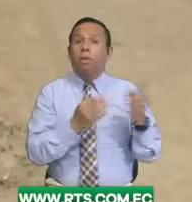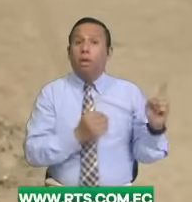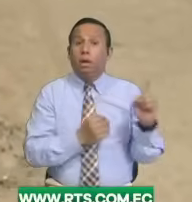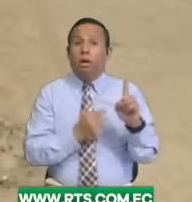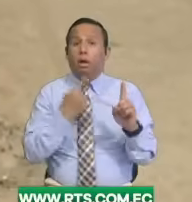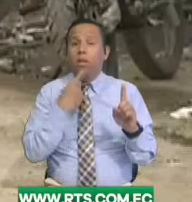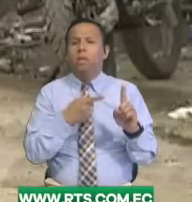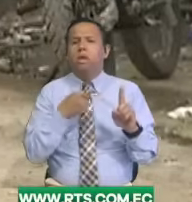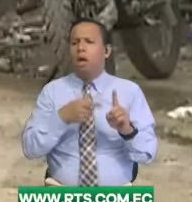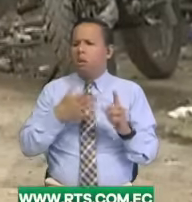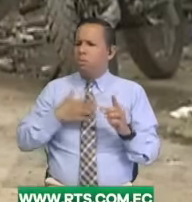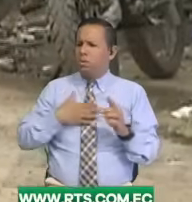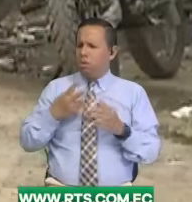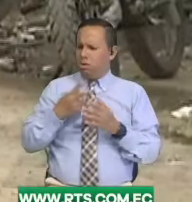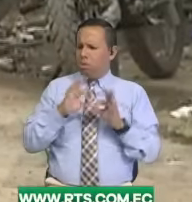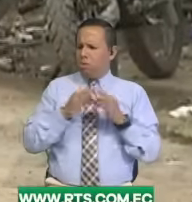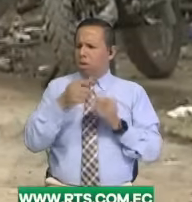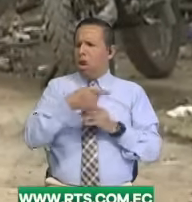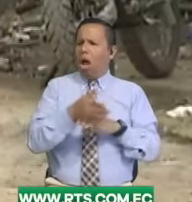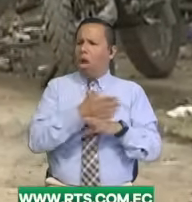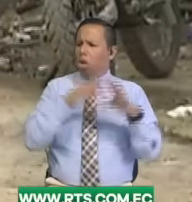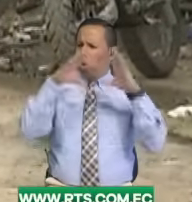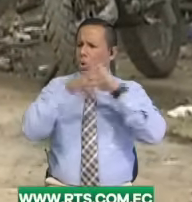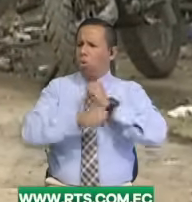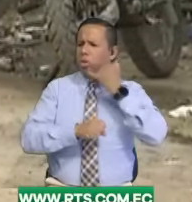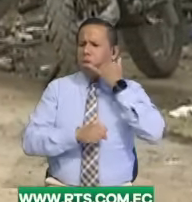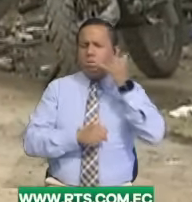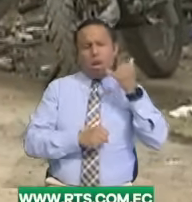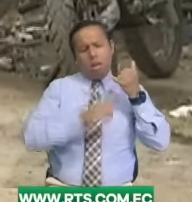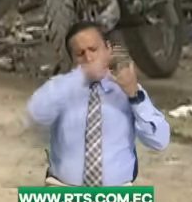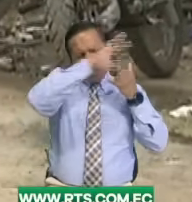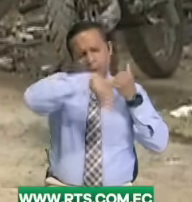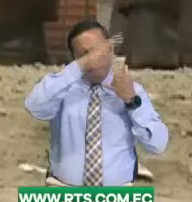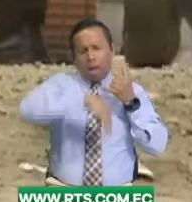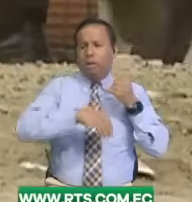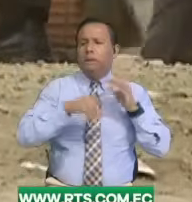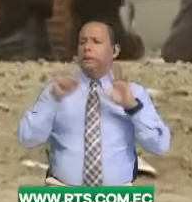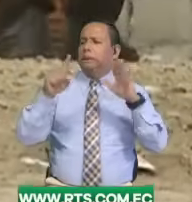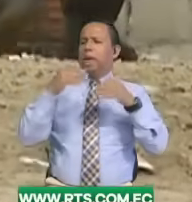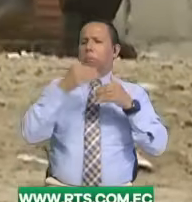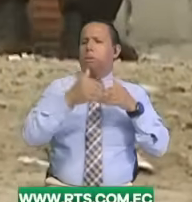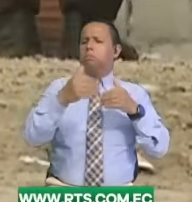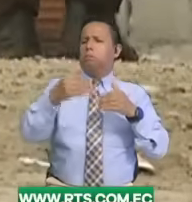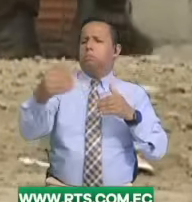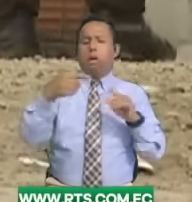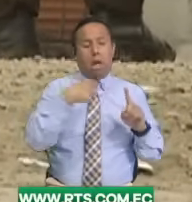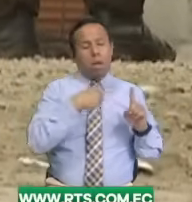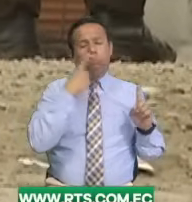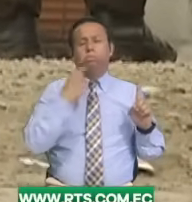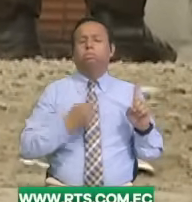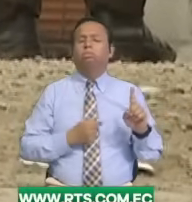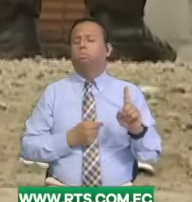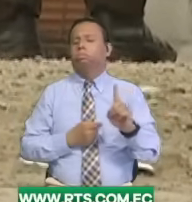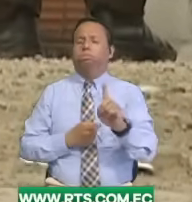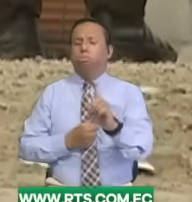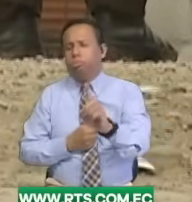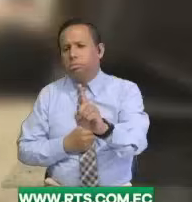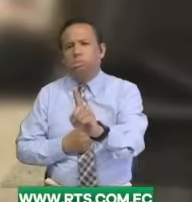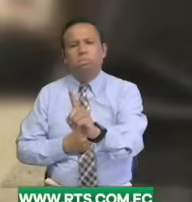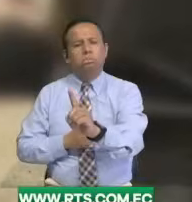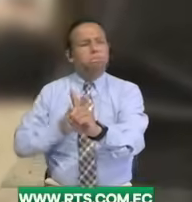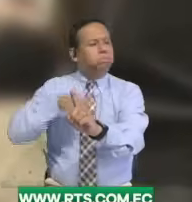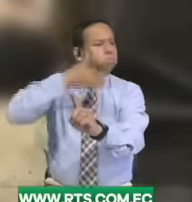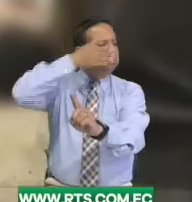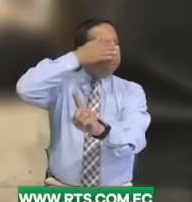una llamada telefónica en horas de la noche para citarlo a 6 cuadras de su domicilio. Y cuando ya amaneció, moradores del sector vieron el